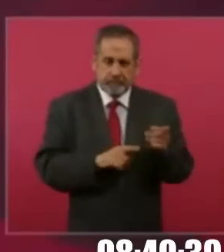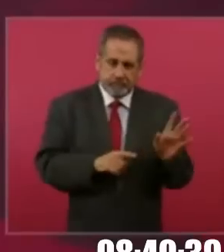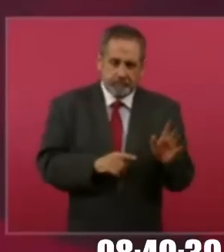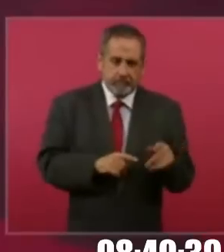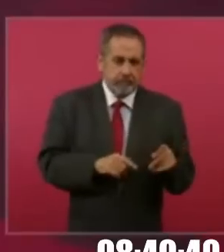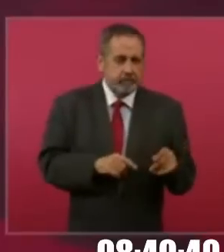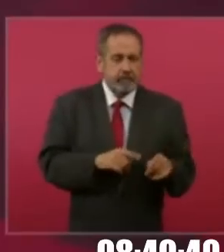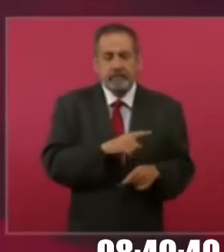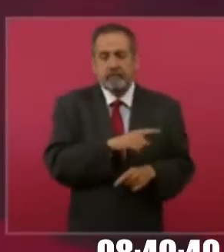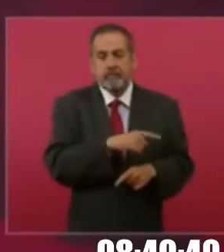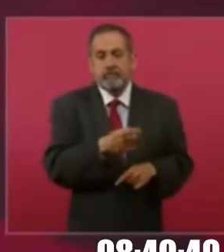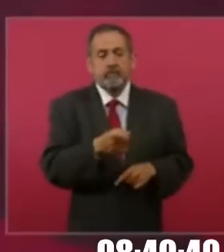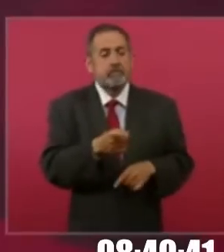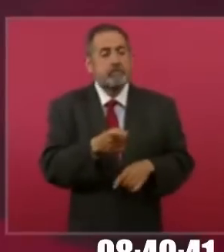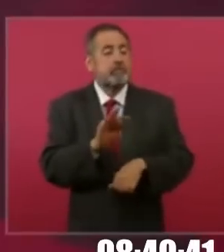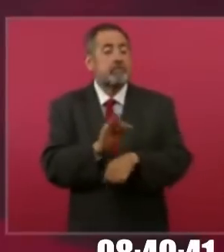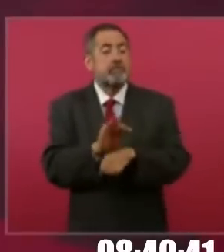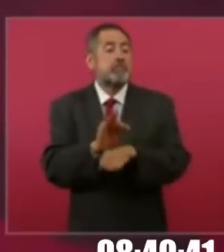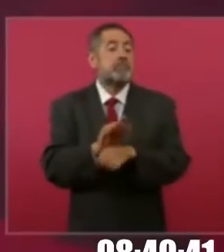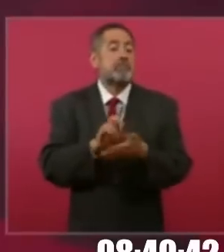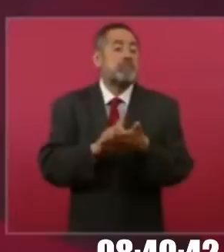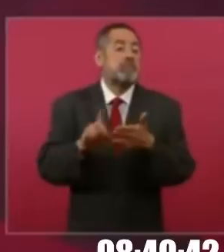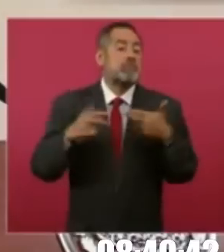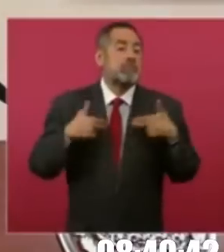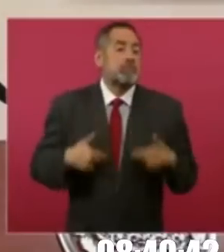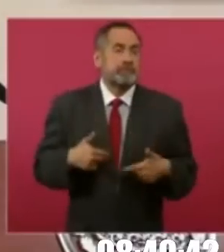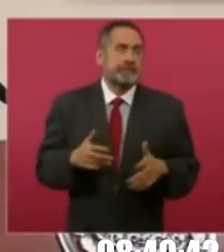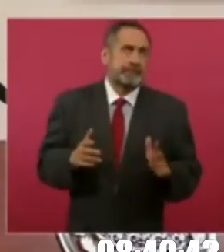defienden no Derechos Humanos